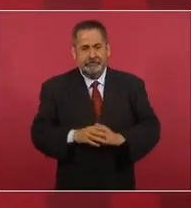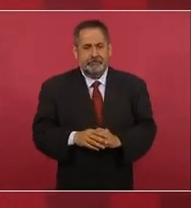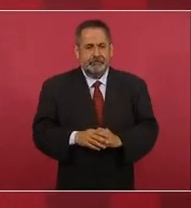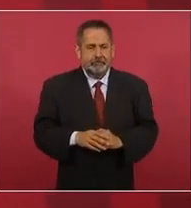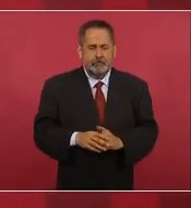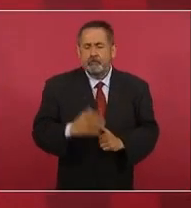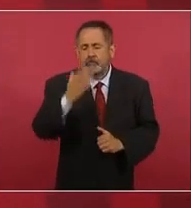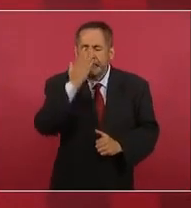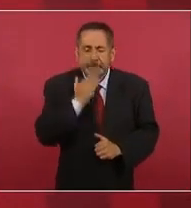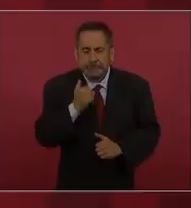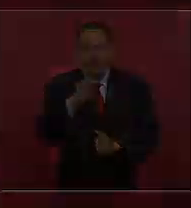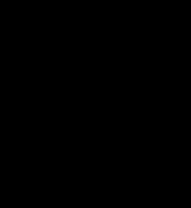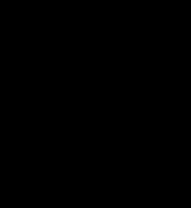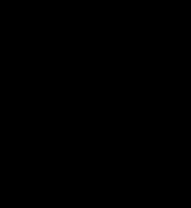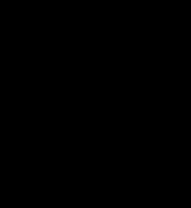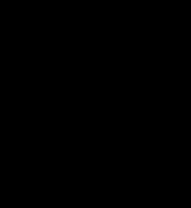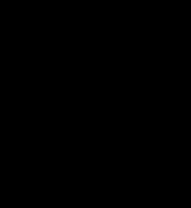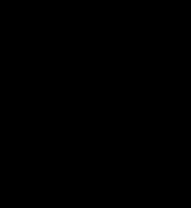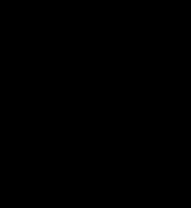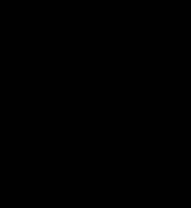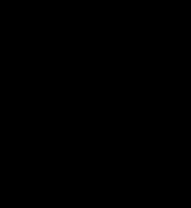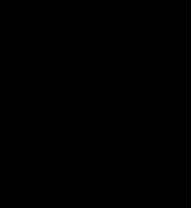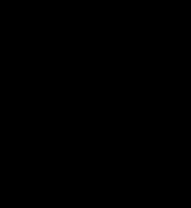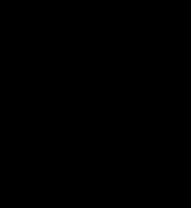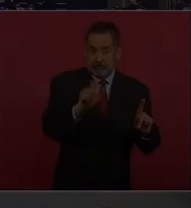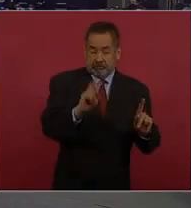Entonces no hay así